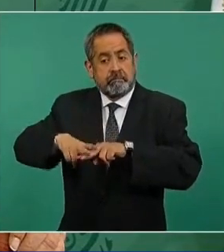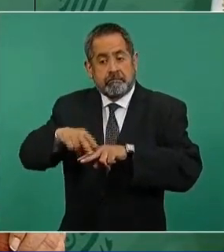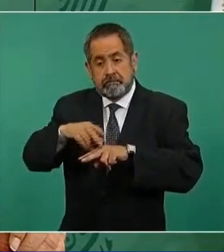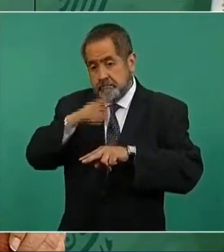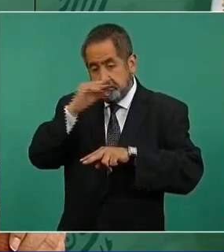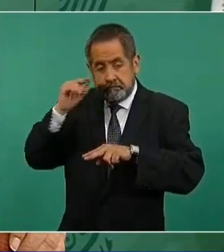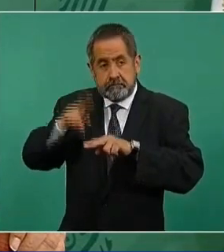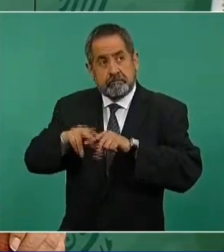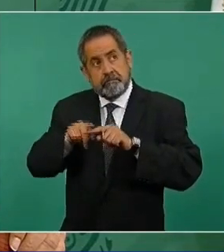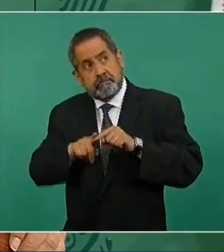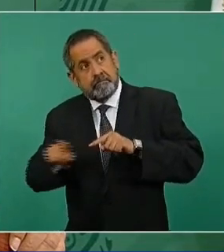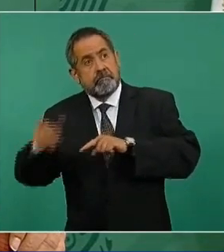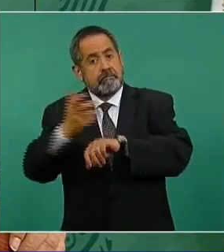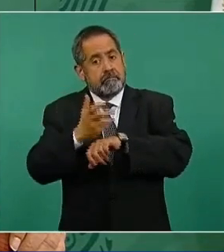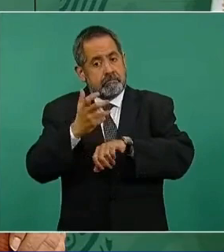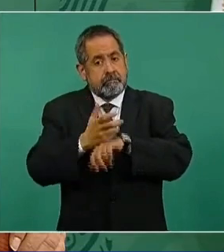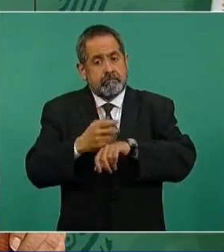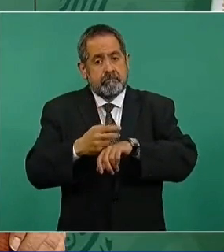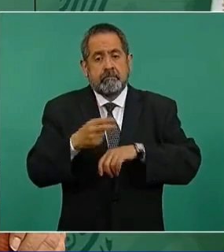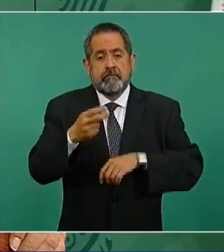Orleans.